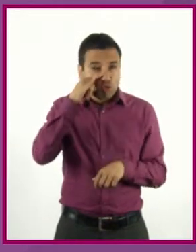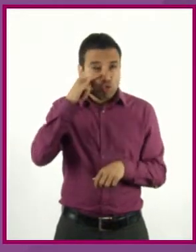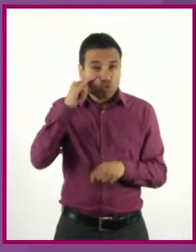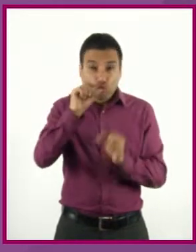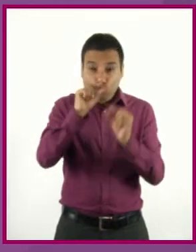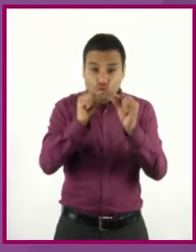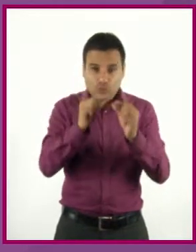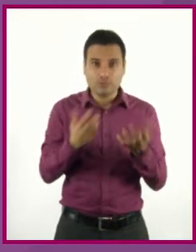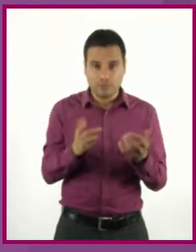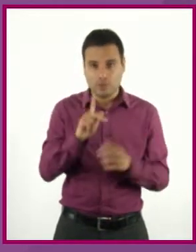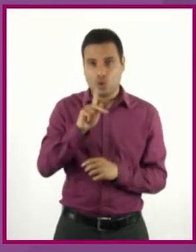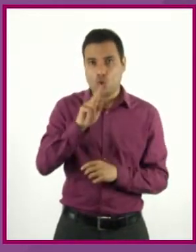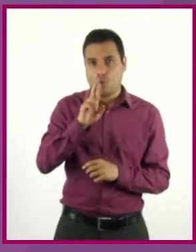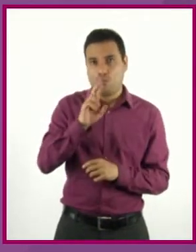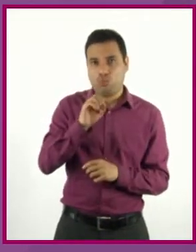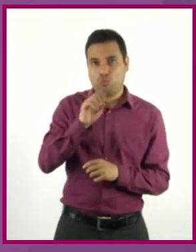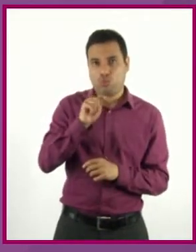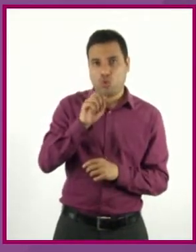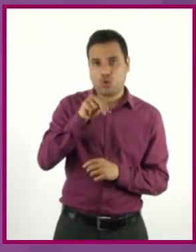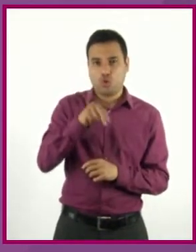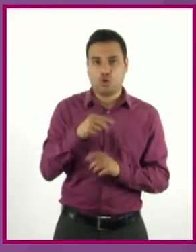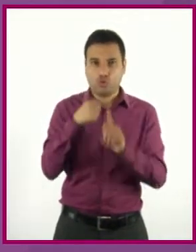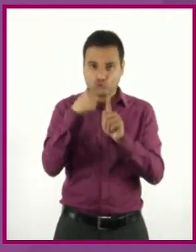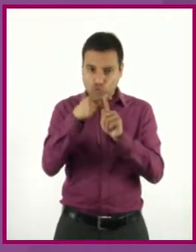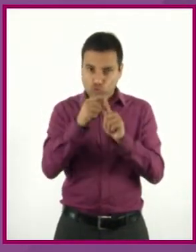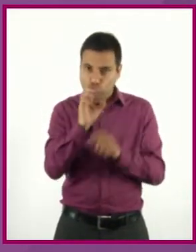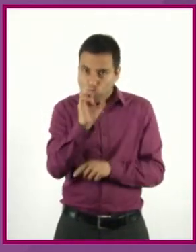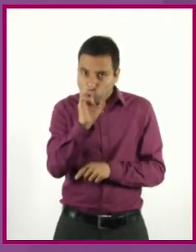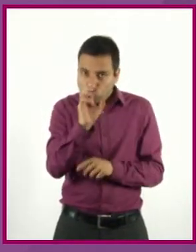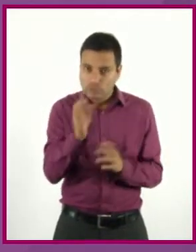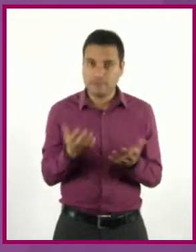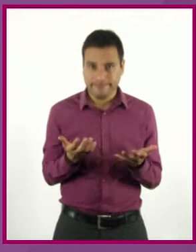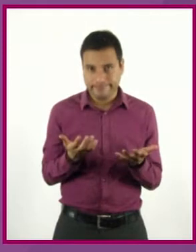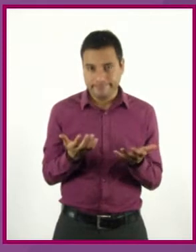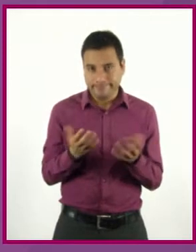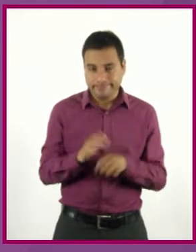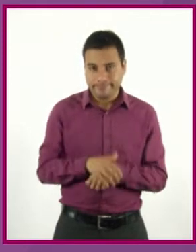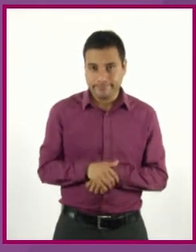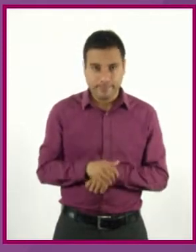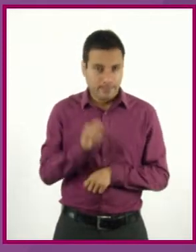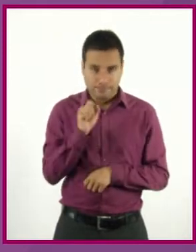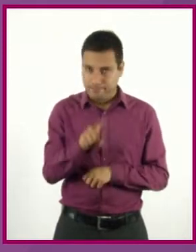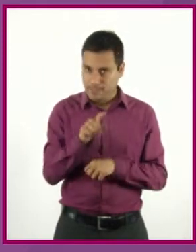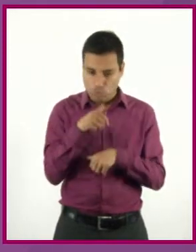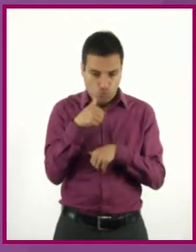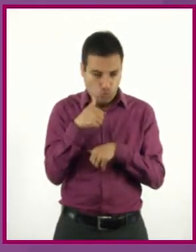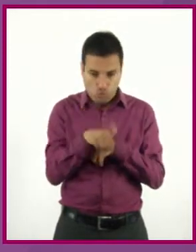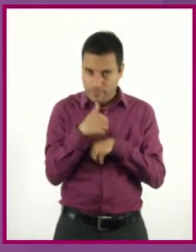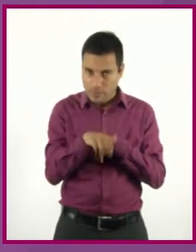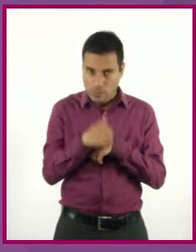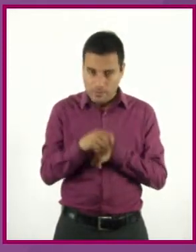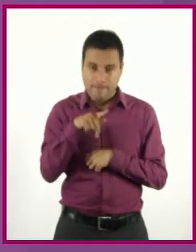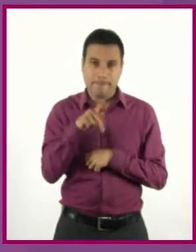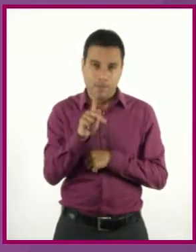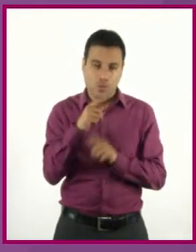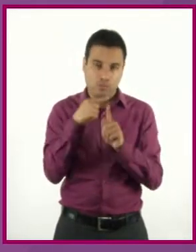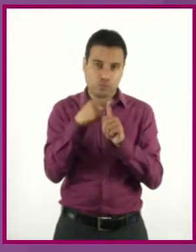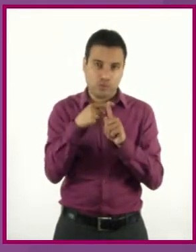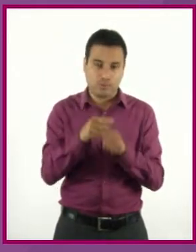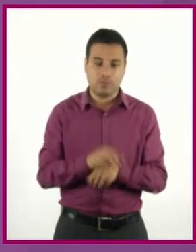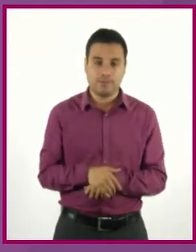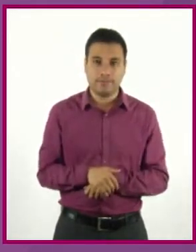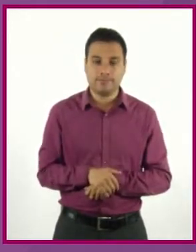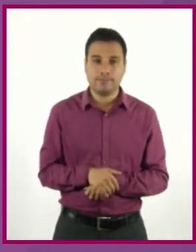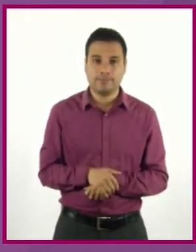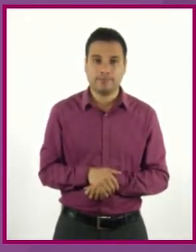el protón, una partícula mucho más masiva que el electrón y con su mismo valor de carga, pero de signo positivo.